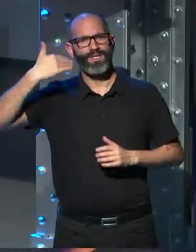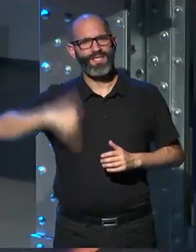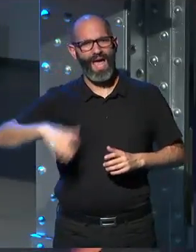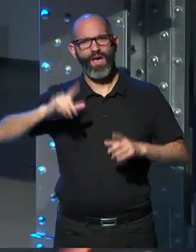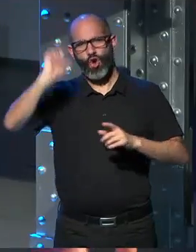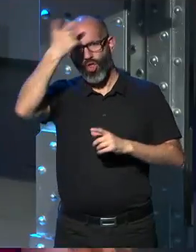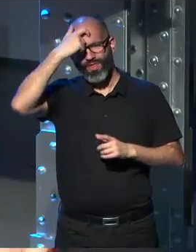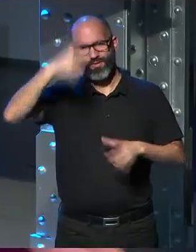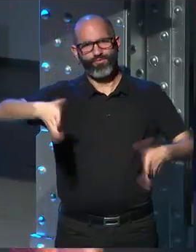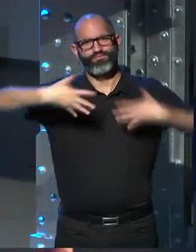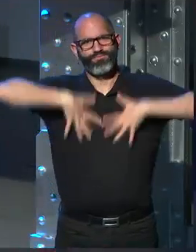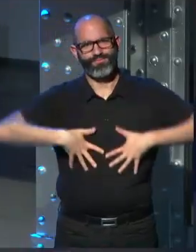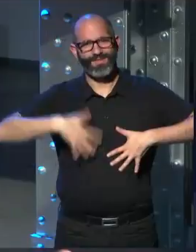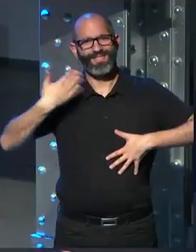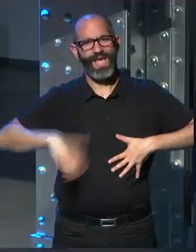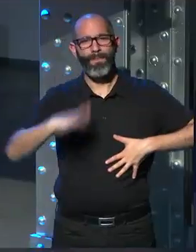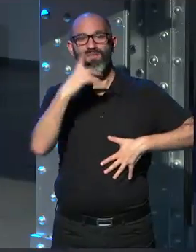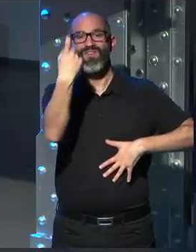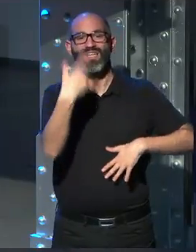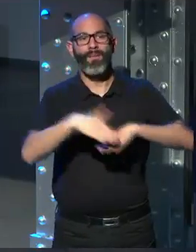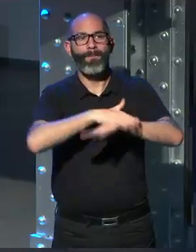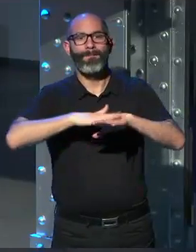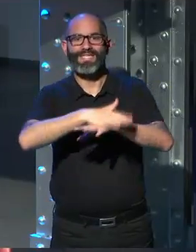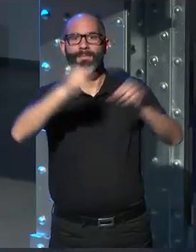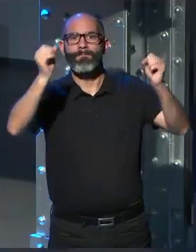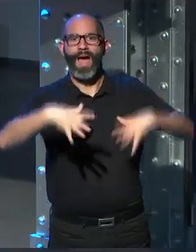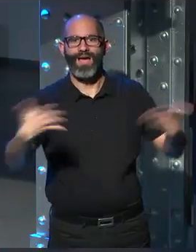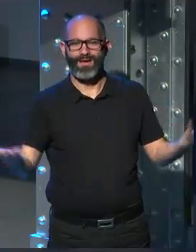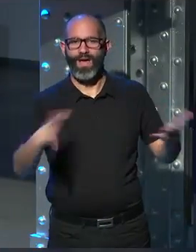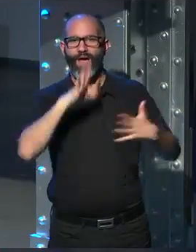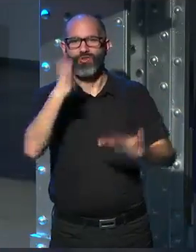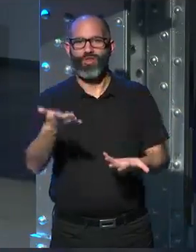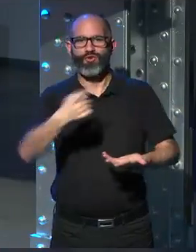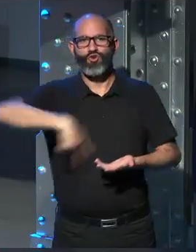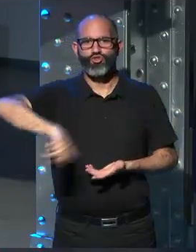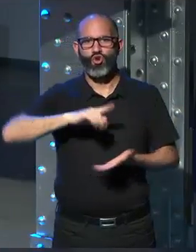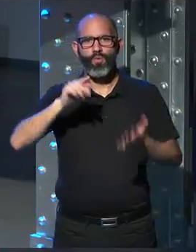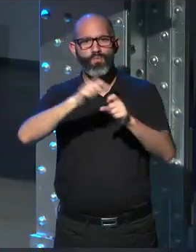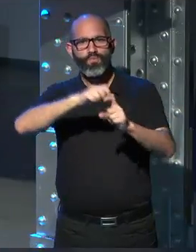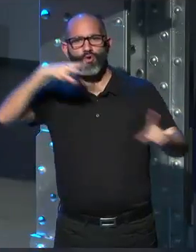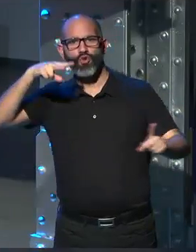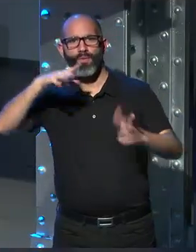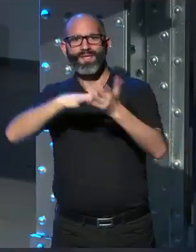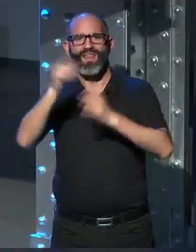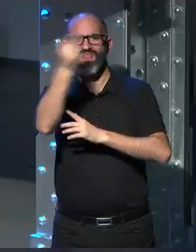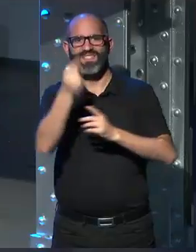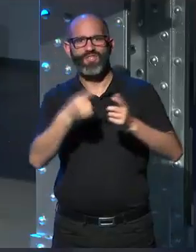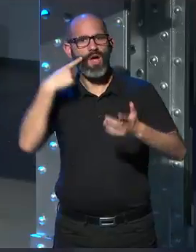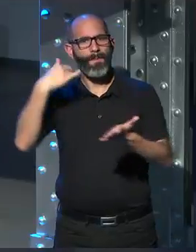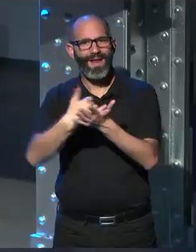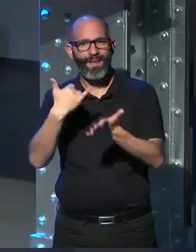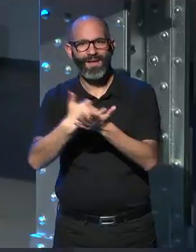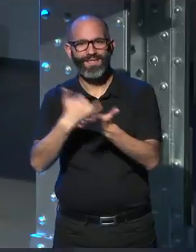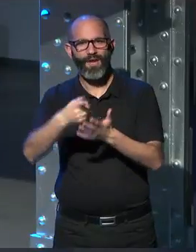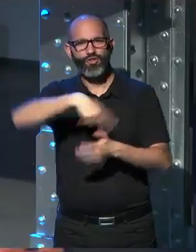estos conceptos, pero nos faltaba la base mágica. Entonces ya pues incluso desde el punto de vista de diseño experimental nos